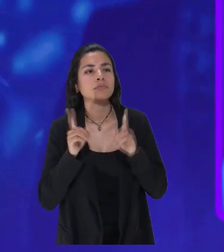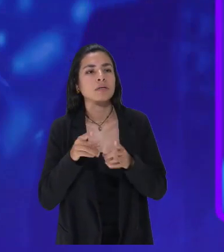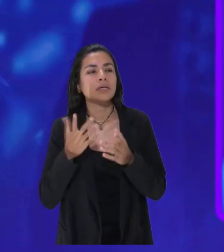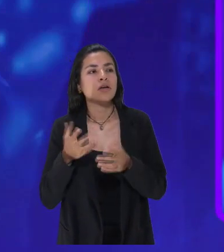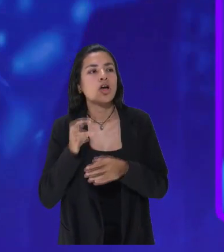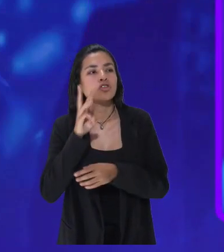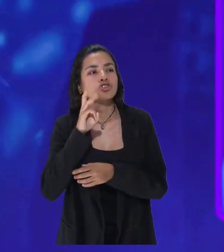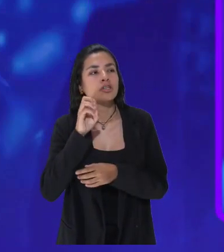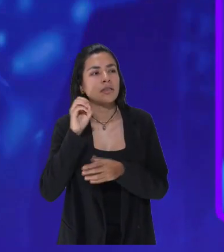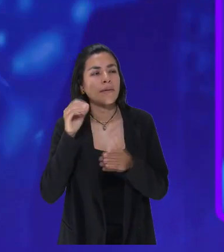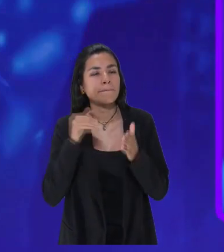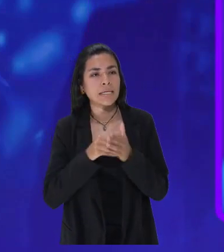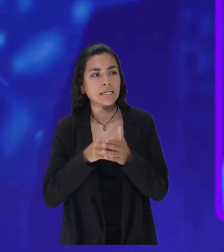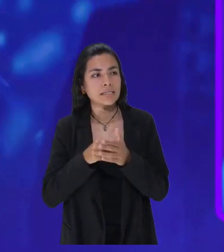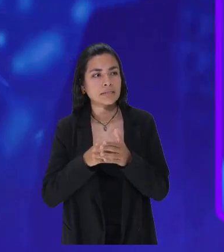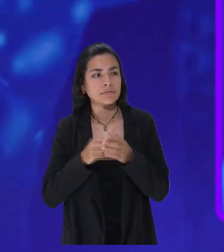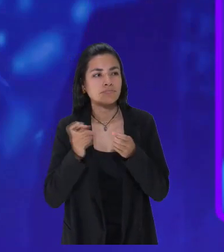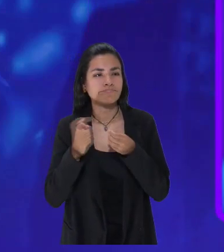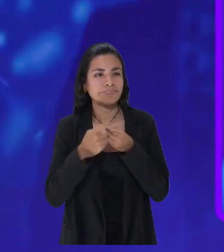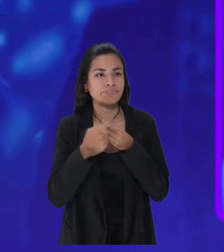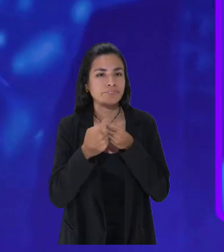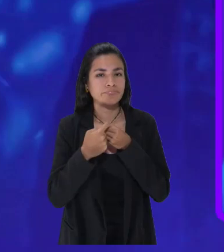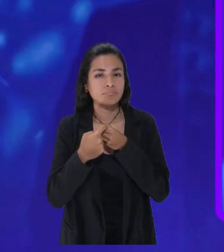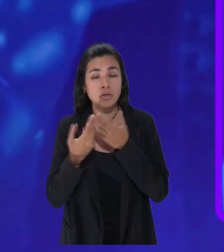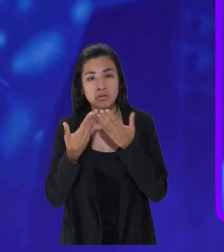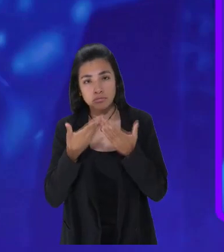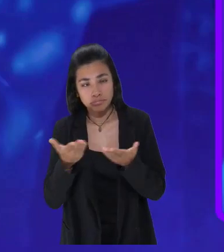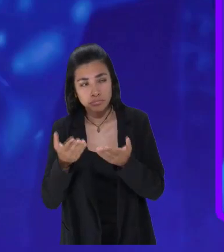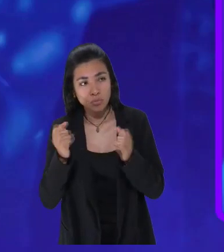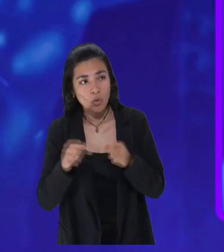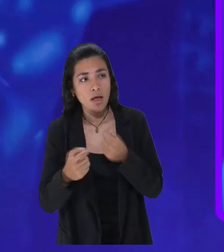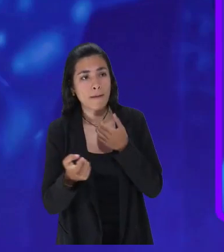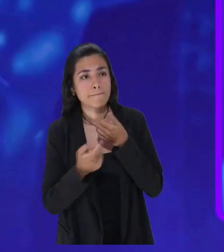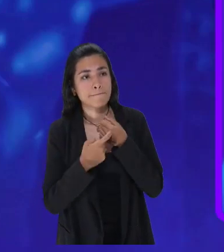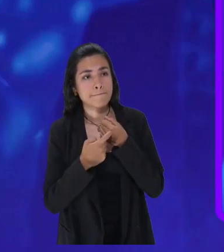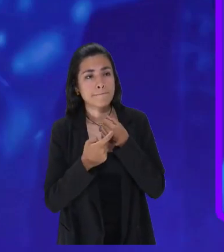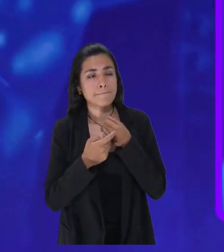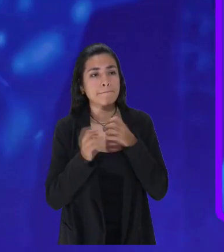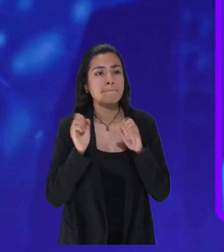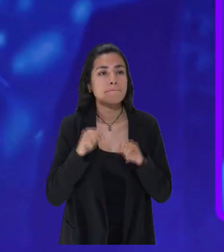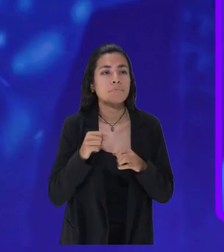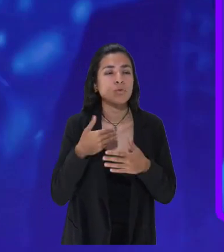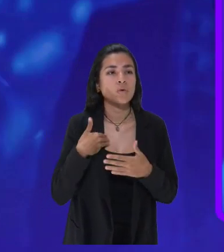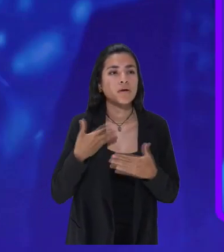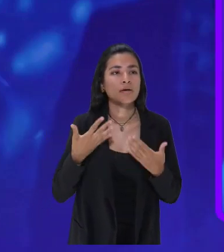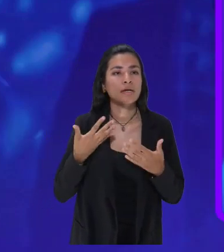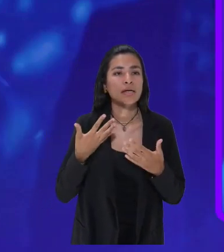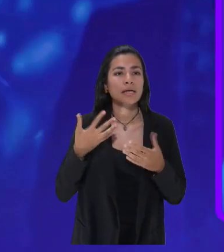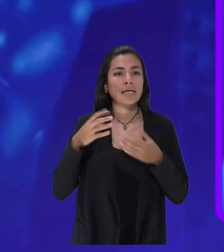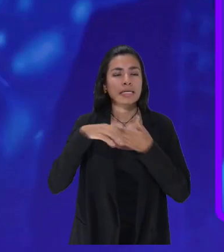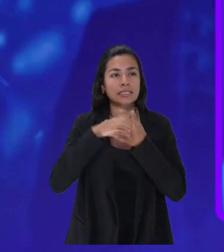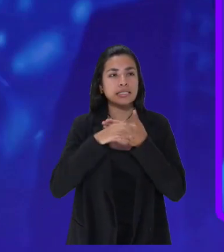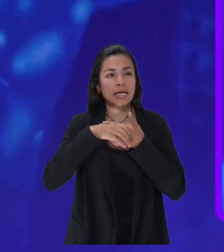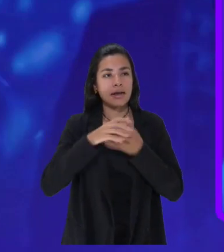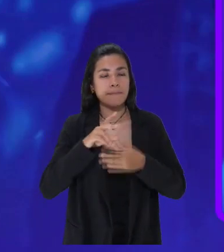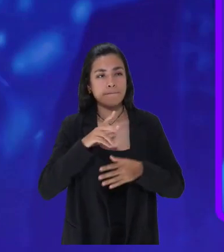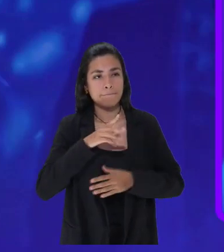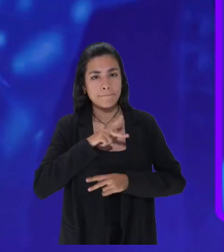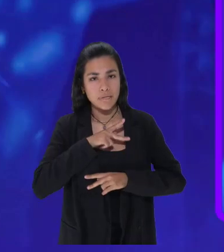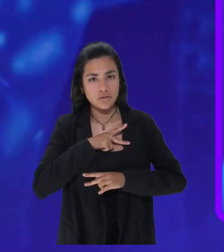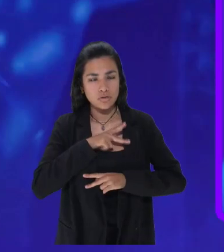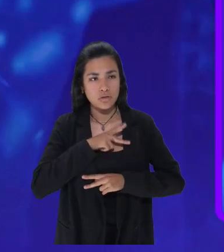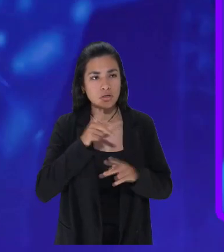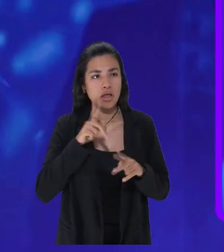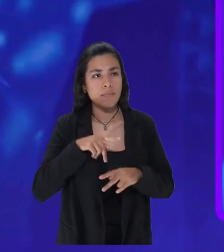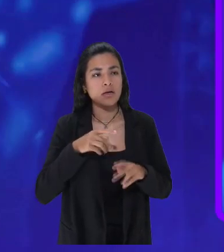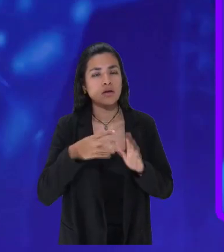80,000 seguidores, así que súmese a esta comunidad. Este es mi Instagram personal y pueden escanear este código en donde están mis datos